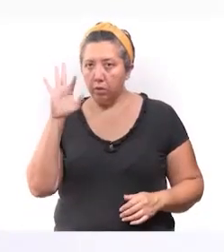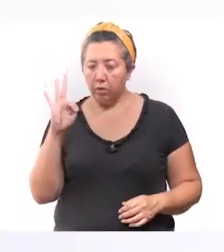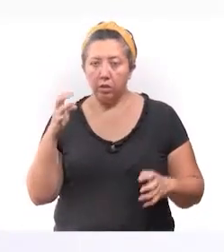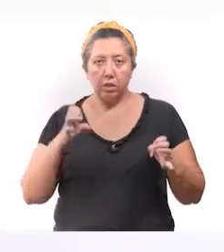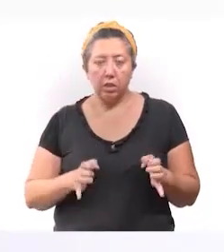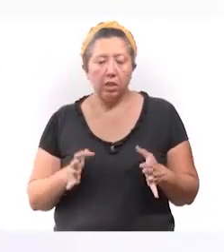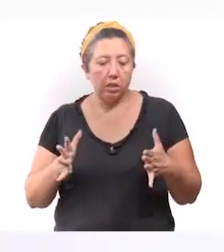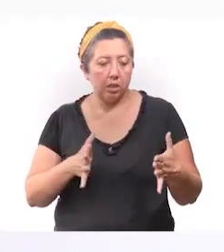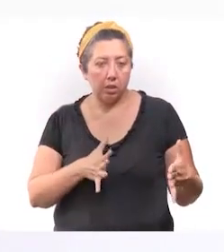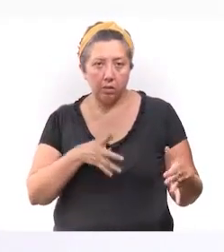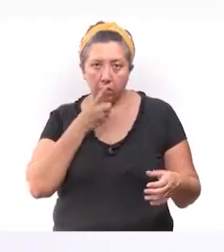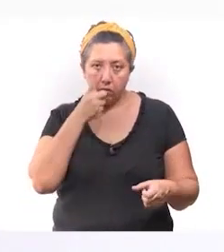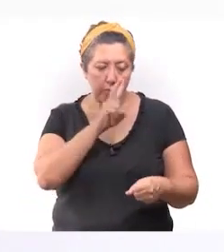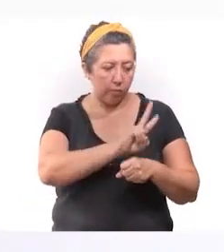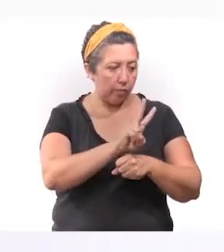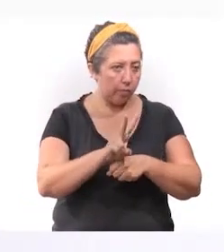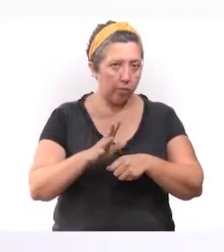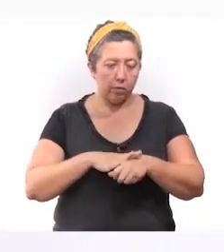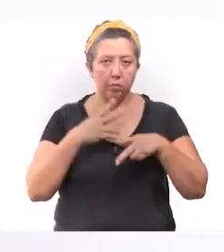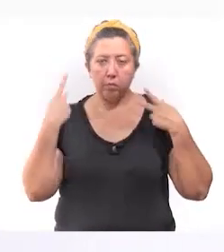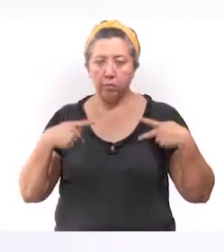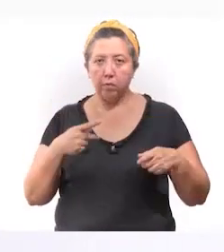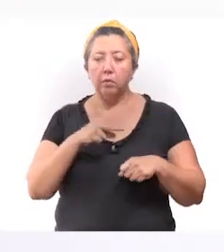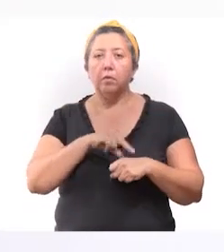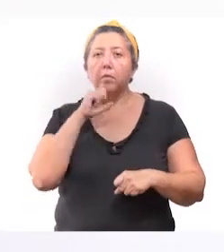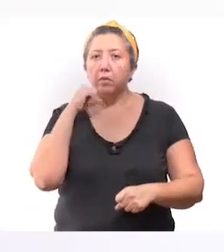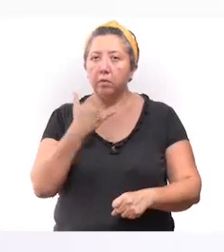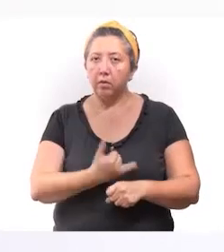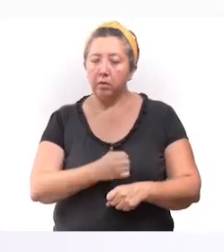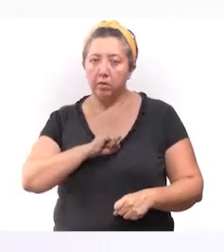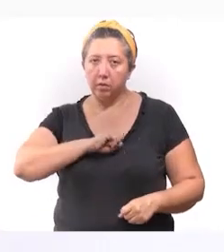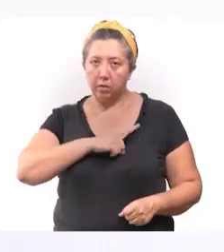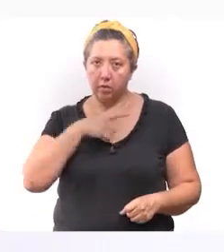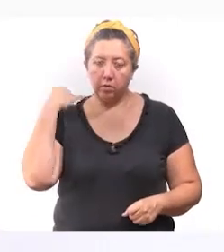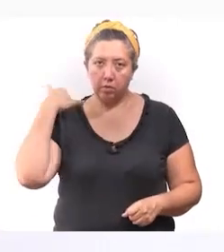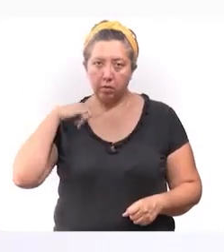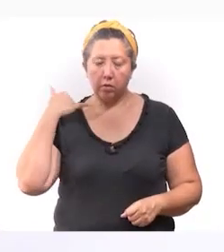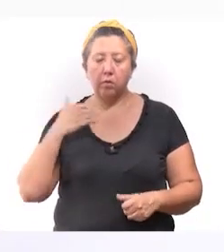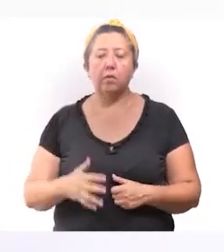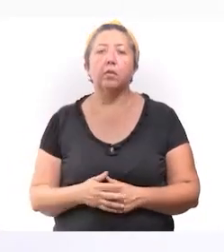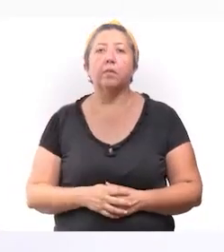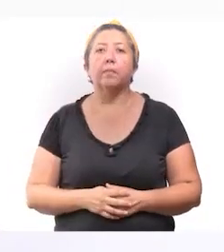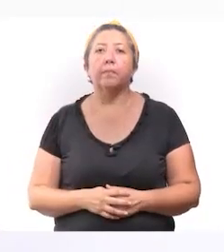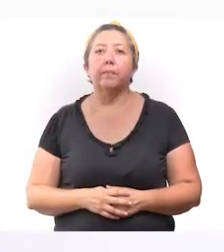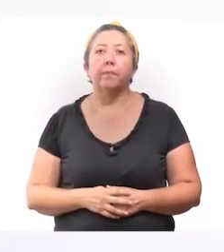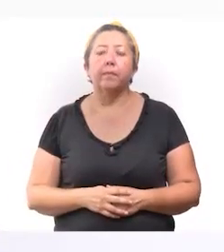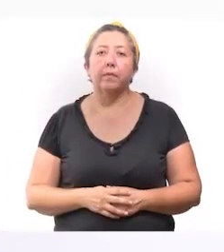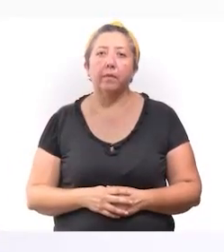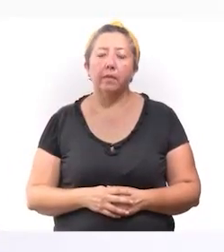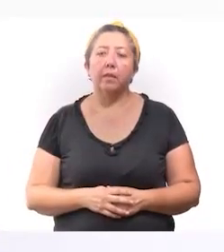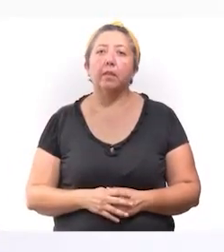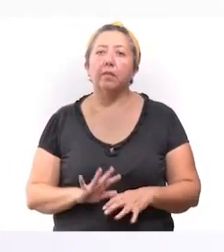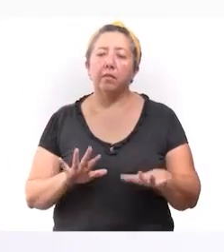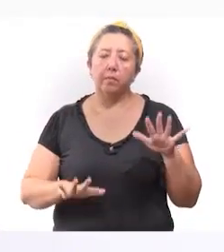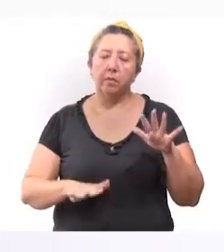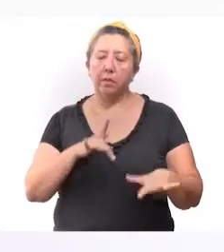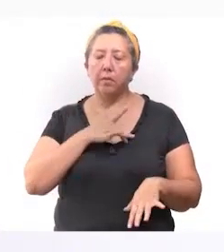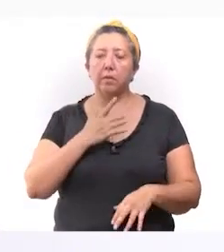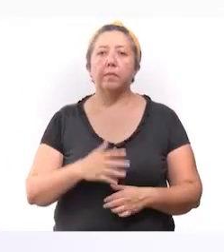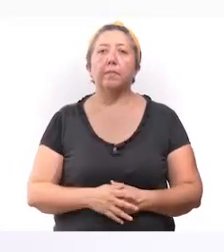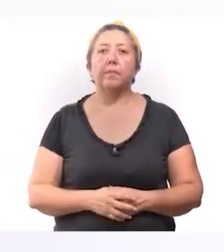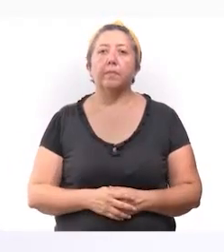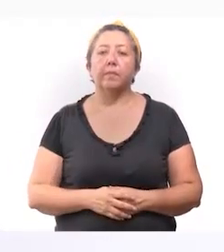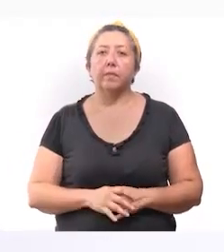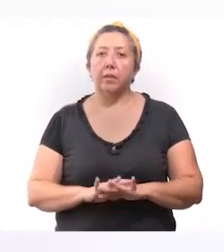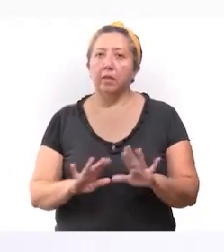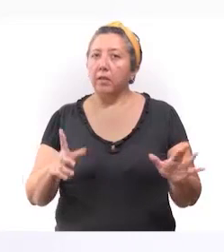2.340 están estables, aislados, monitoreados por el personal médico de la Secretaría de Salud de Yucatán. Presentan síntomas